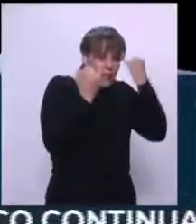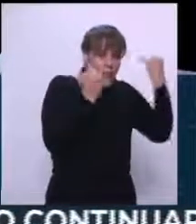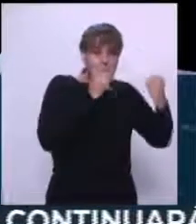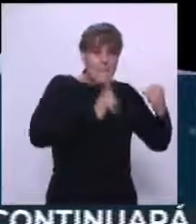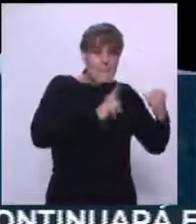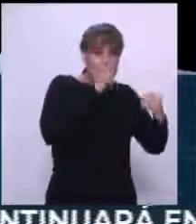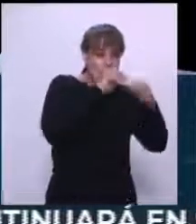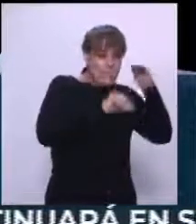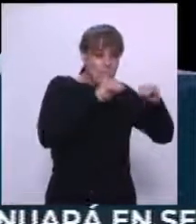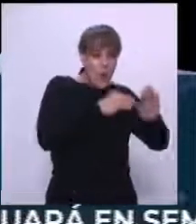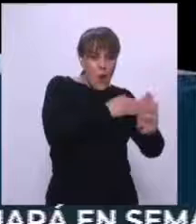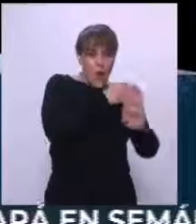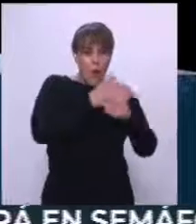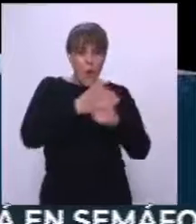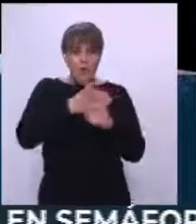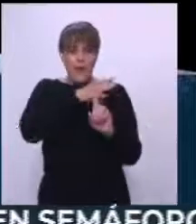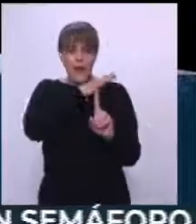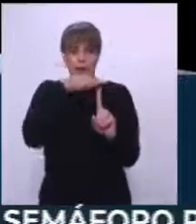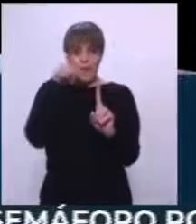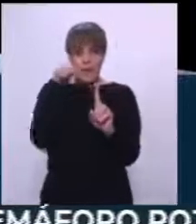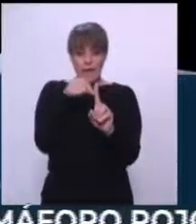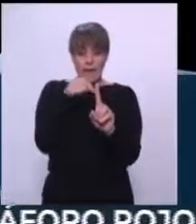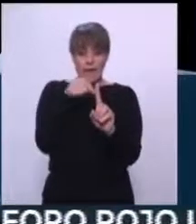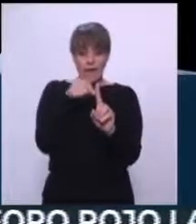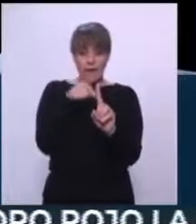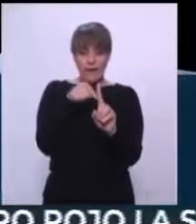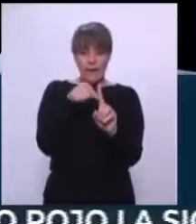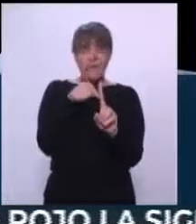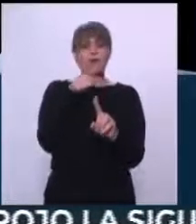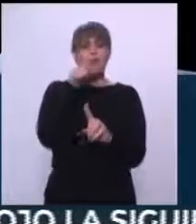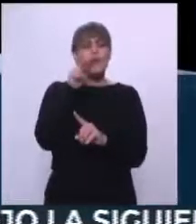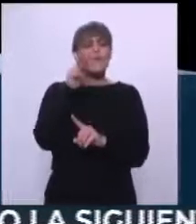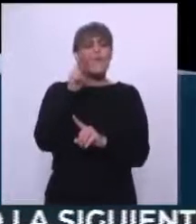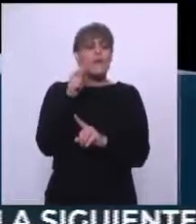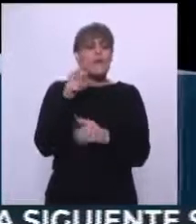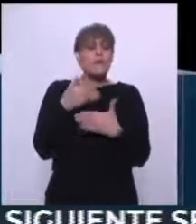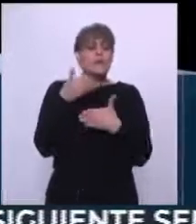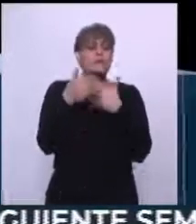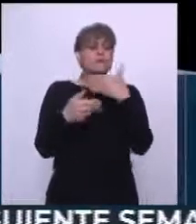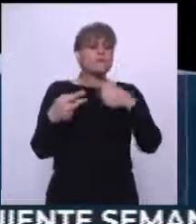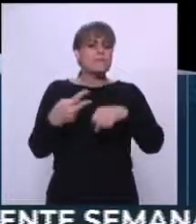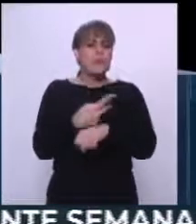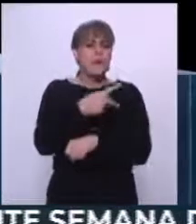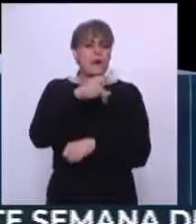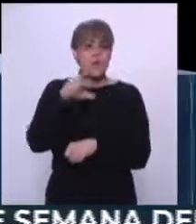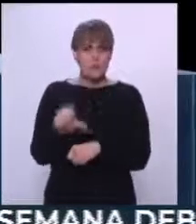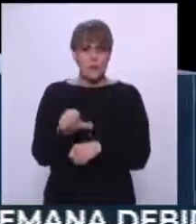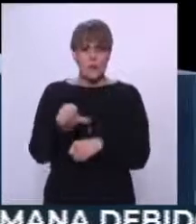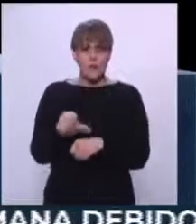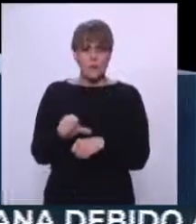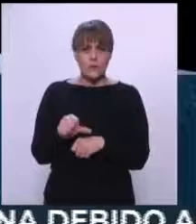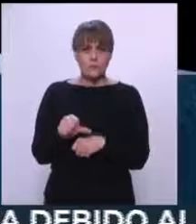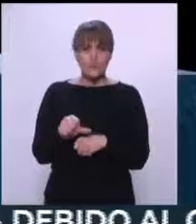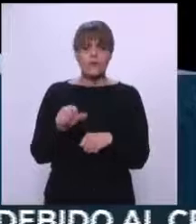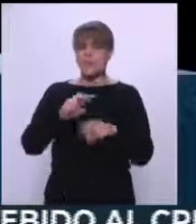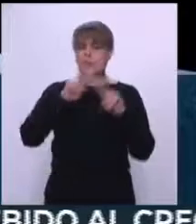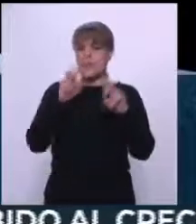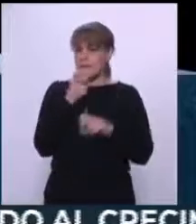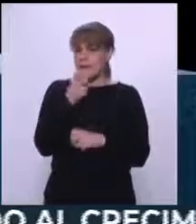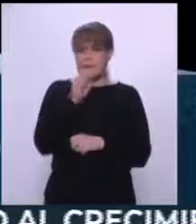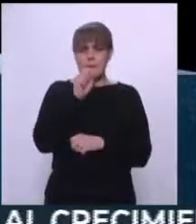sobre este asunto, sobre este caso, ¿qué repercusiones ves tú que puedan venirse sobre esto? Me parece